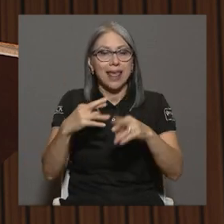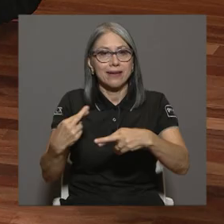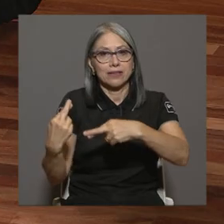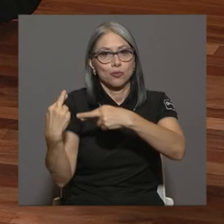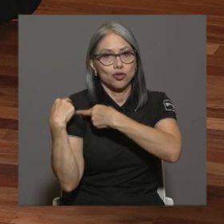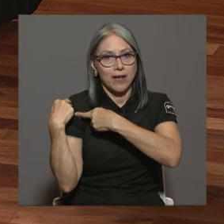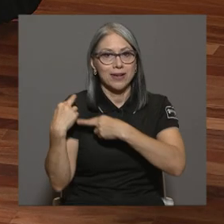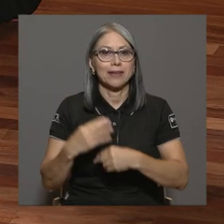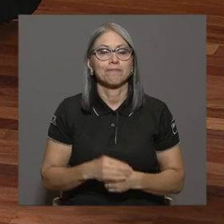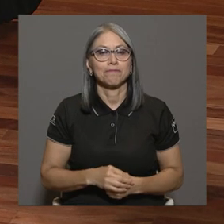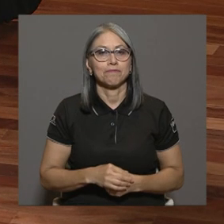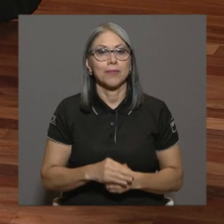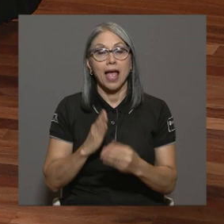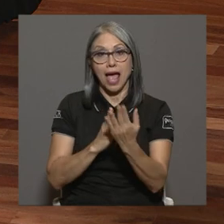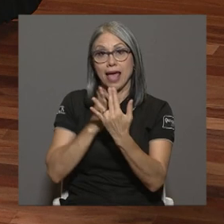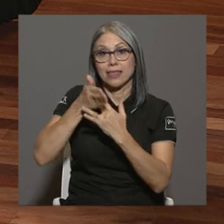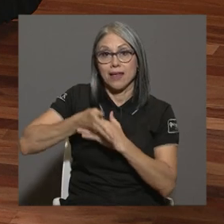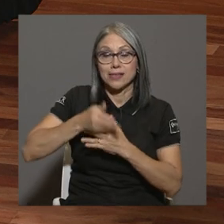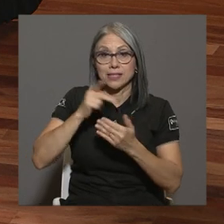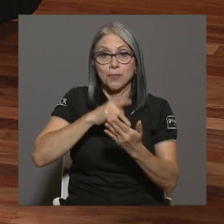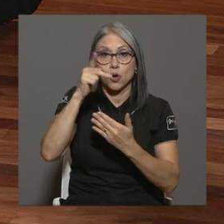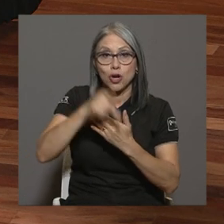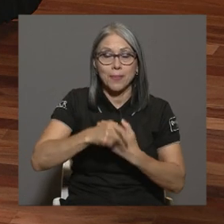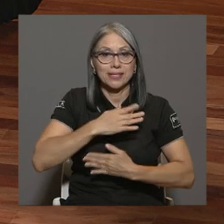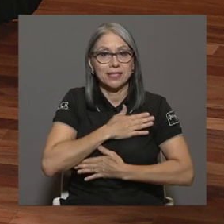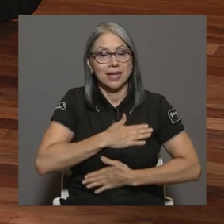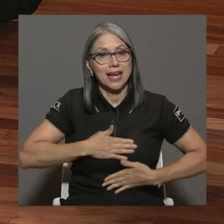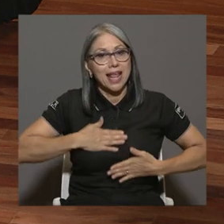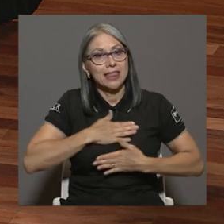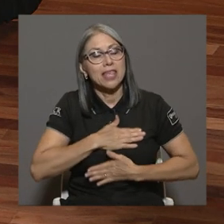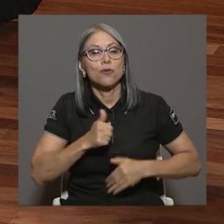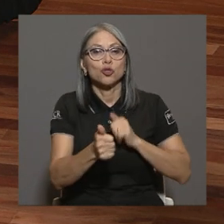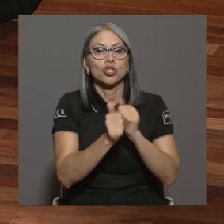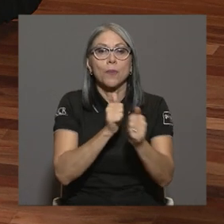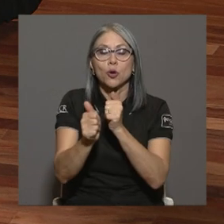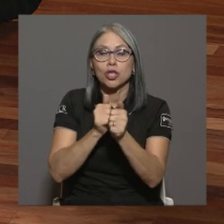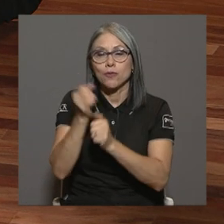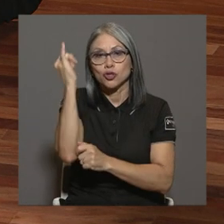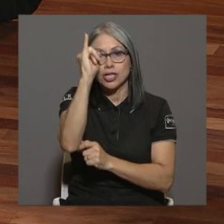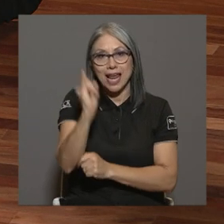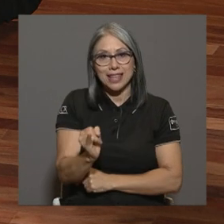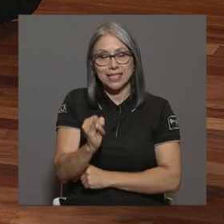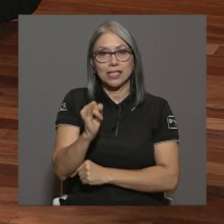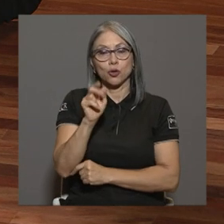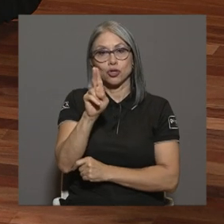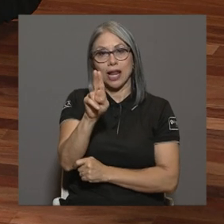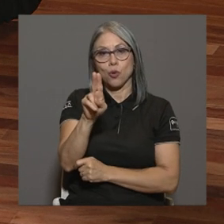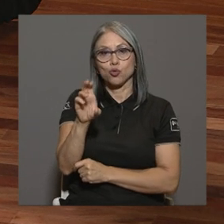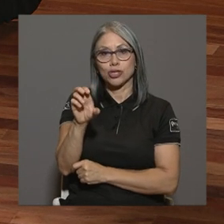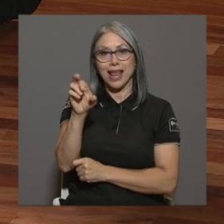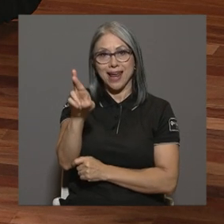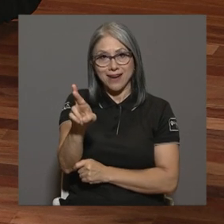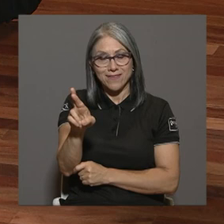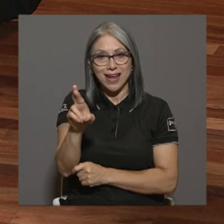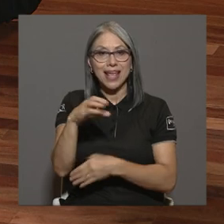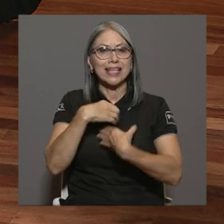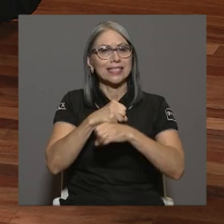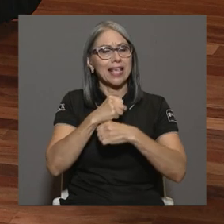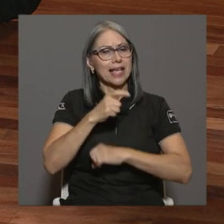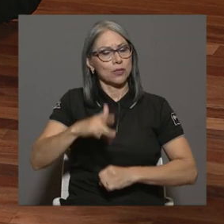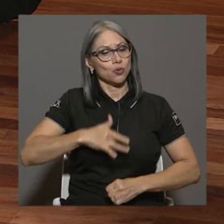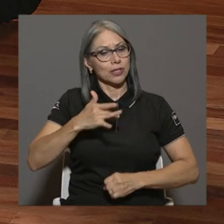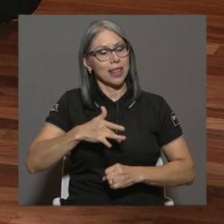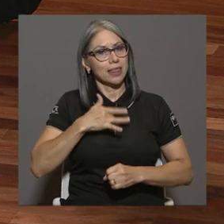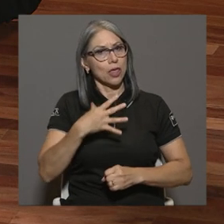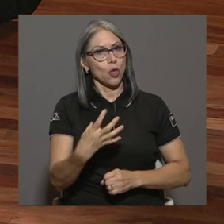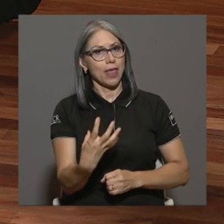responsable. Mediante los programas recreativos, deportivos y artísticos de la UCR, se genera un sentido de